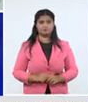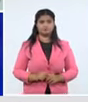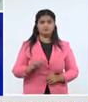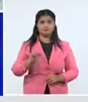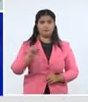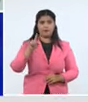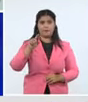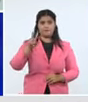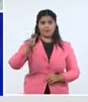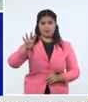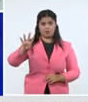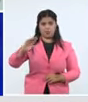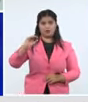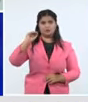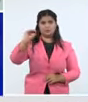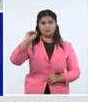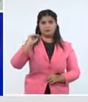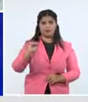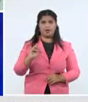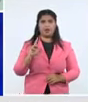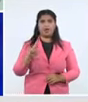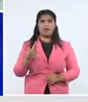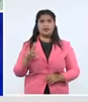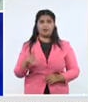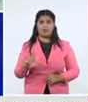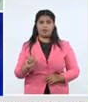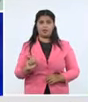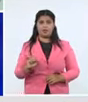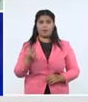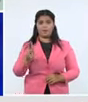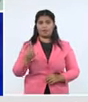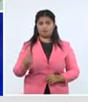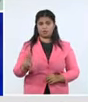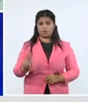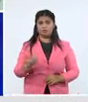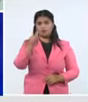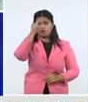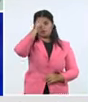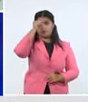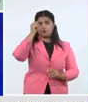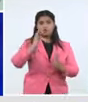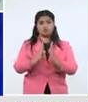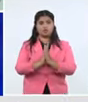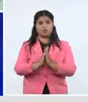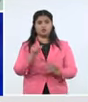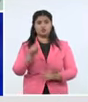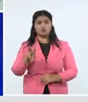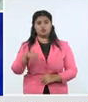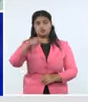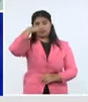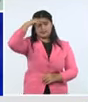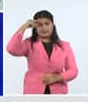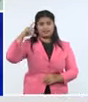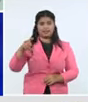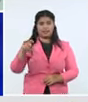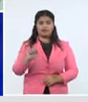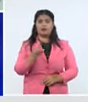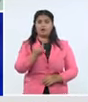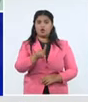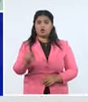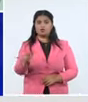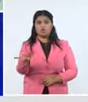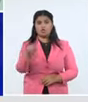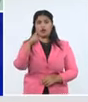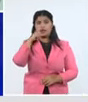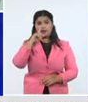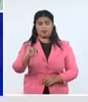cifras, 24 casos, Remedios 21, Santo Domingo 2, Santa Clara 11, al igual que Camajuaní,